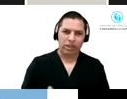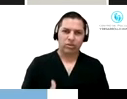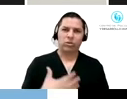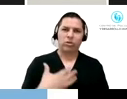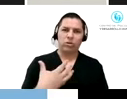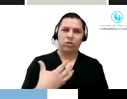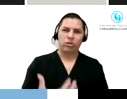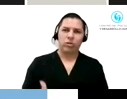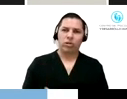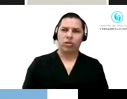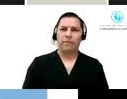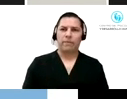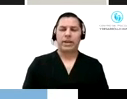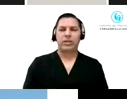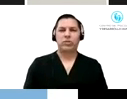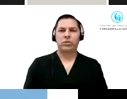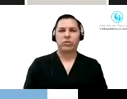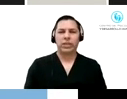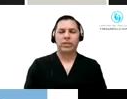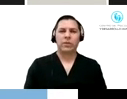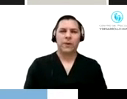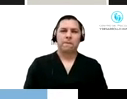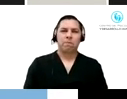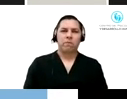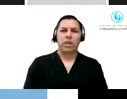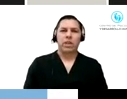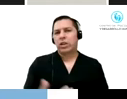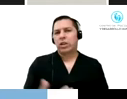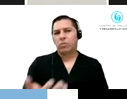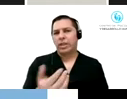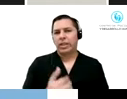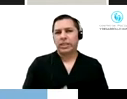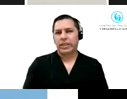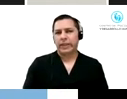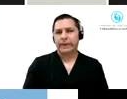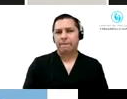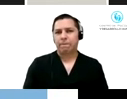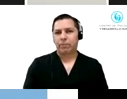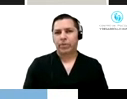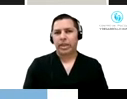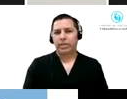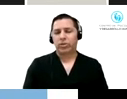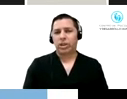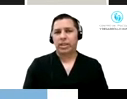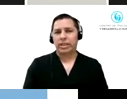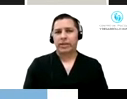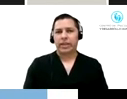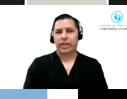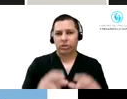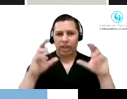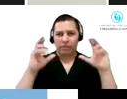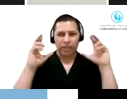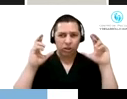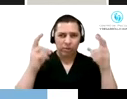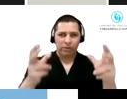lo atesoro, lo aprecio muchísimo y que nos comentes esto